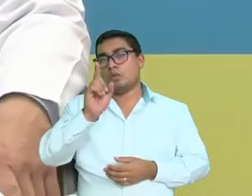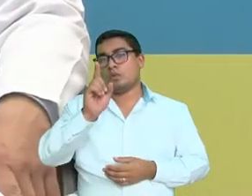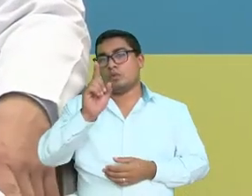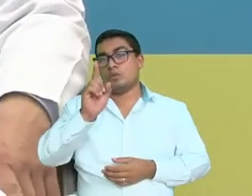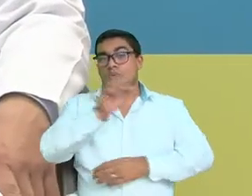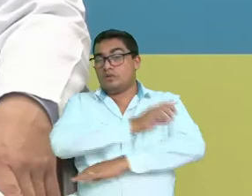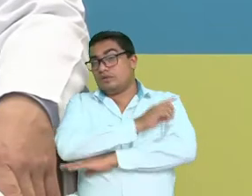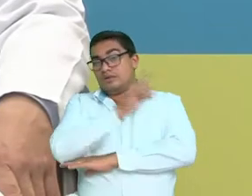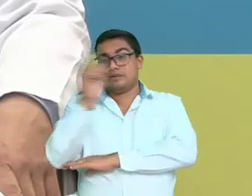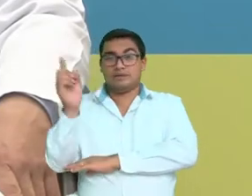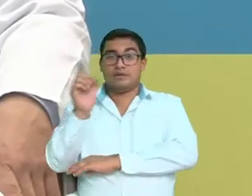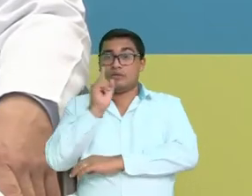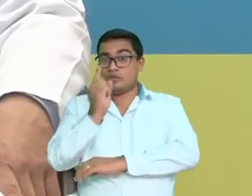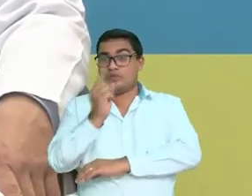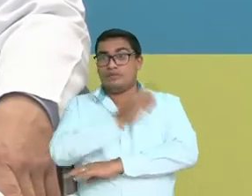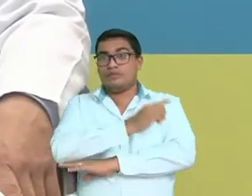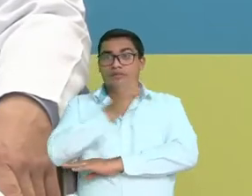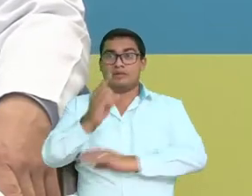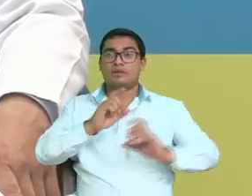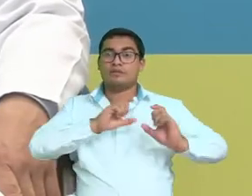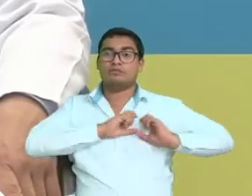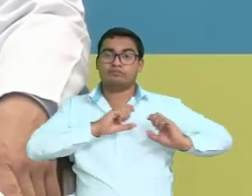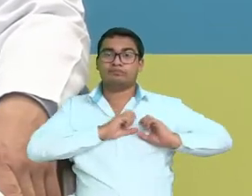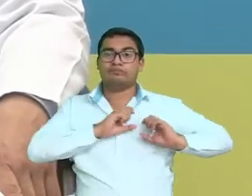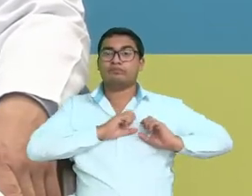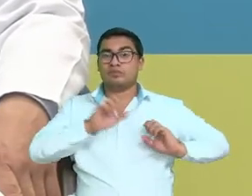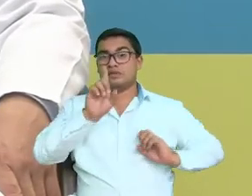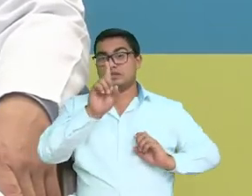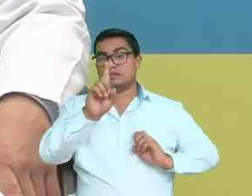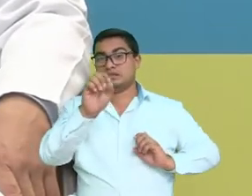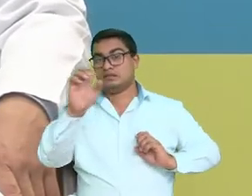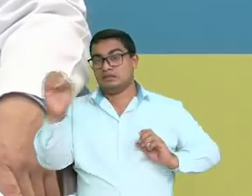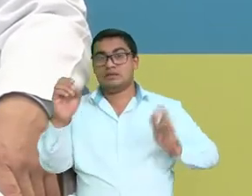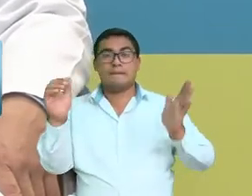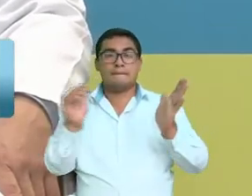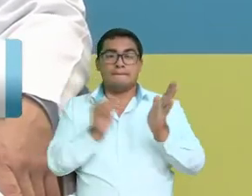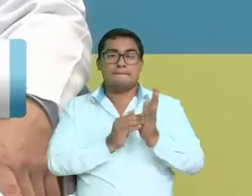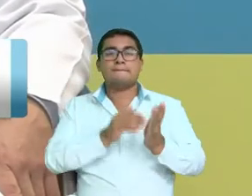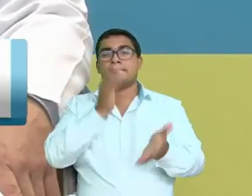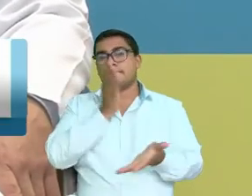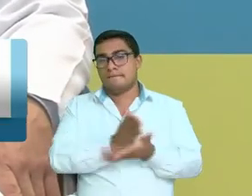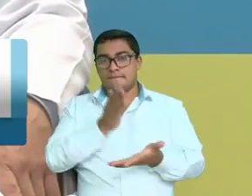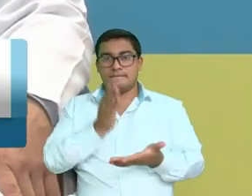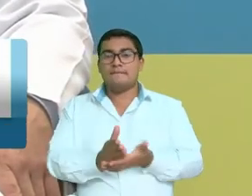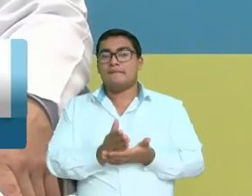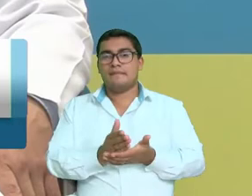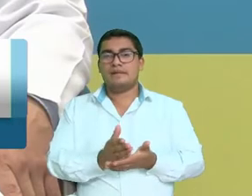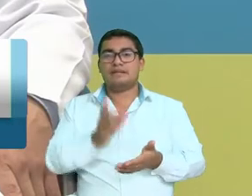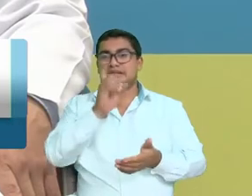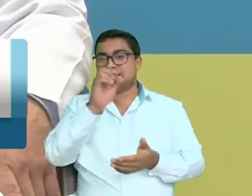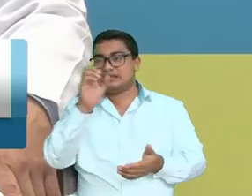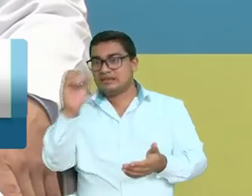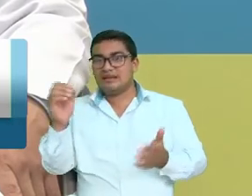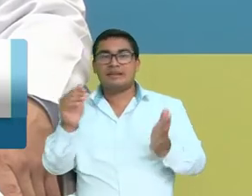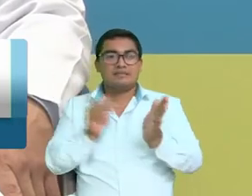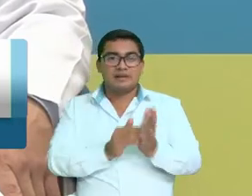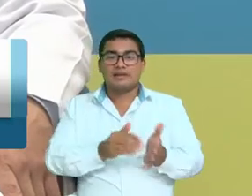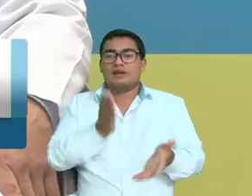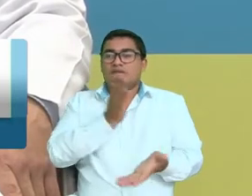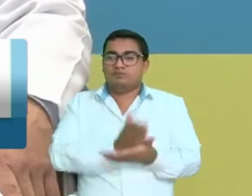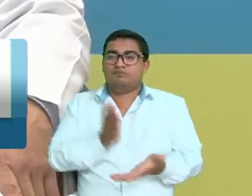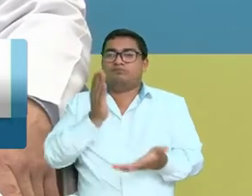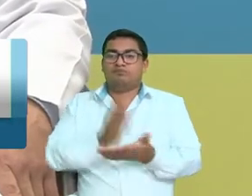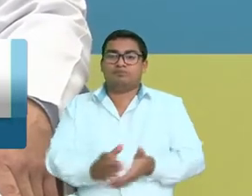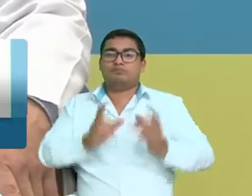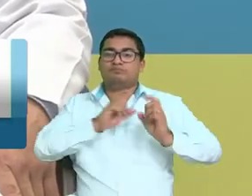en un día el corazón late 100.000 veces. Es decir, en estado de reposo. Ahora te imaginas que uno haga en más... En estado de reposo, o sea, sentado